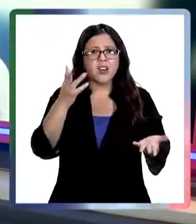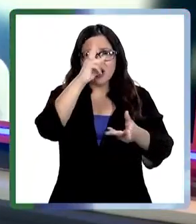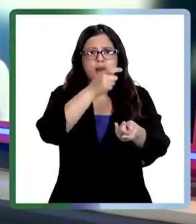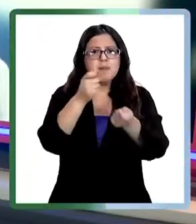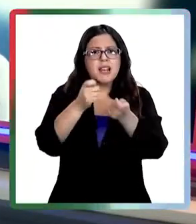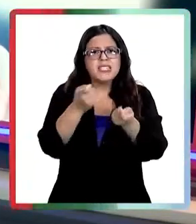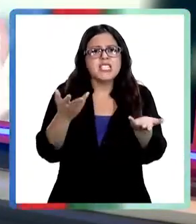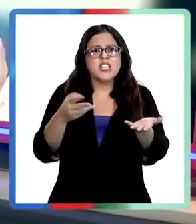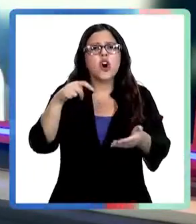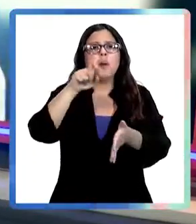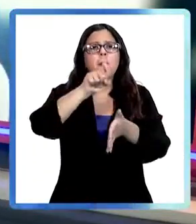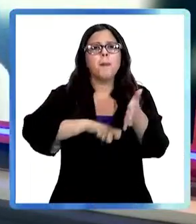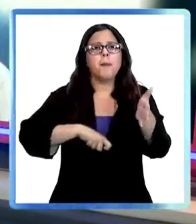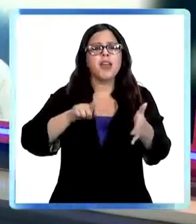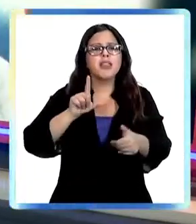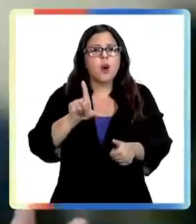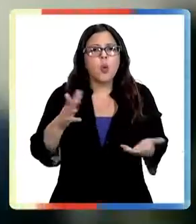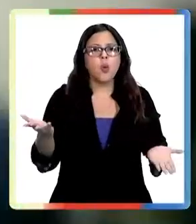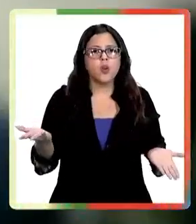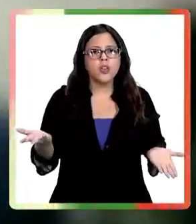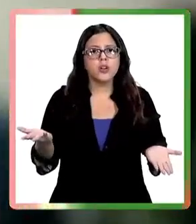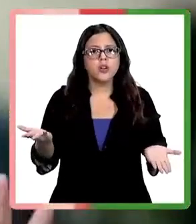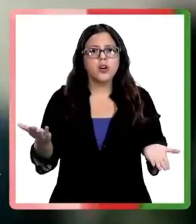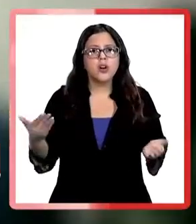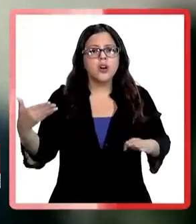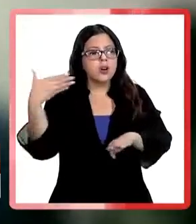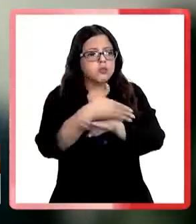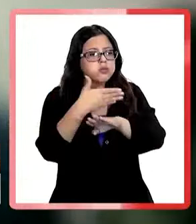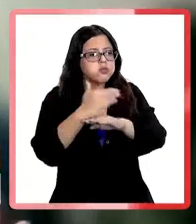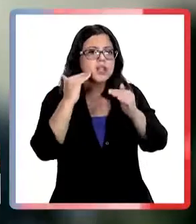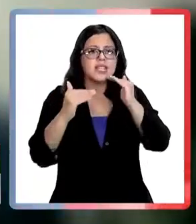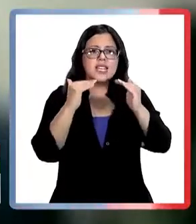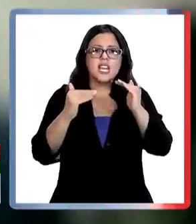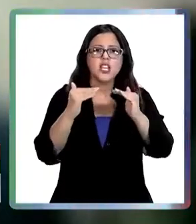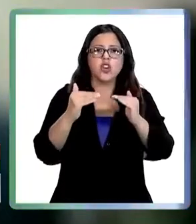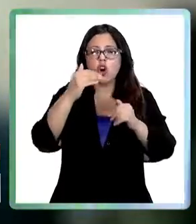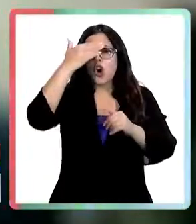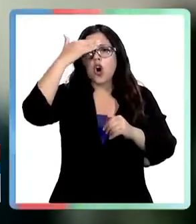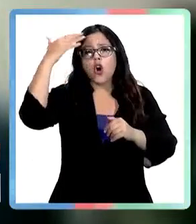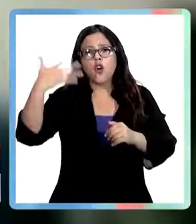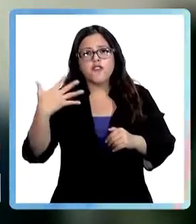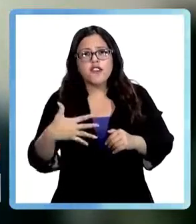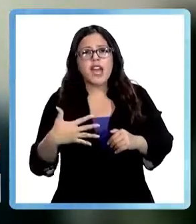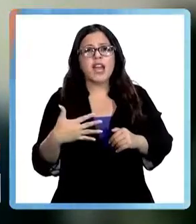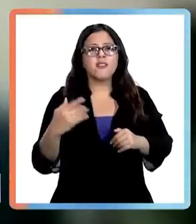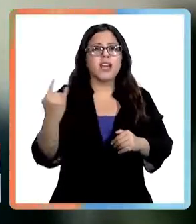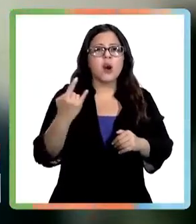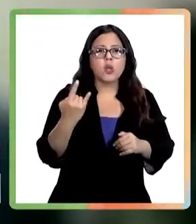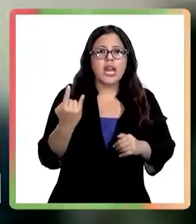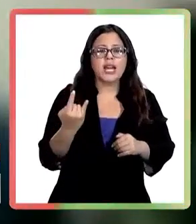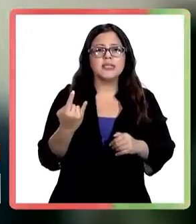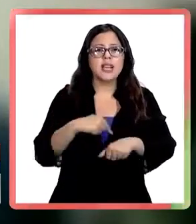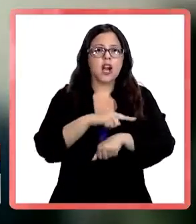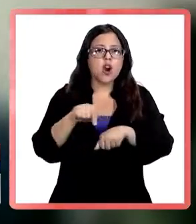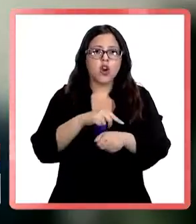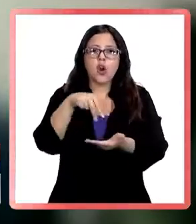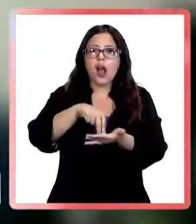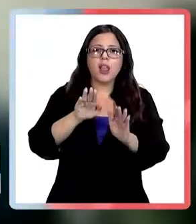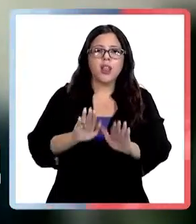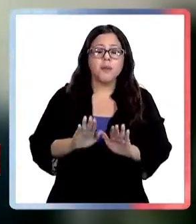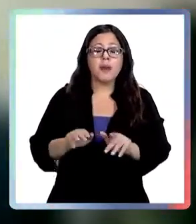en estos momentos es como si estuviéramos en julio. Consultas llenas, niños con fiebre, la urgencia 4 horas de espera, etc. Creemos que se